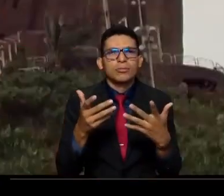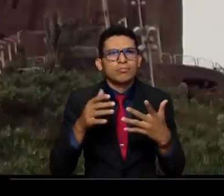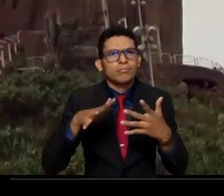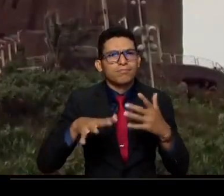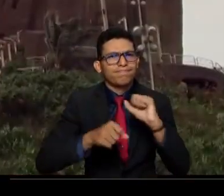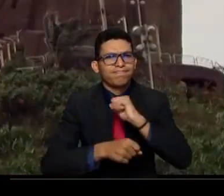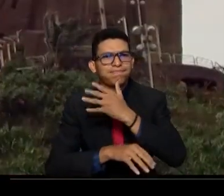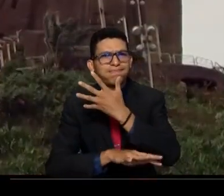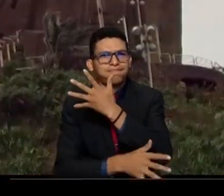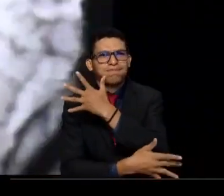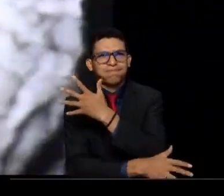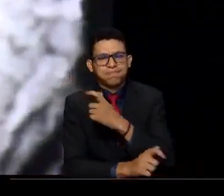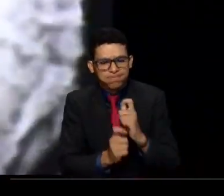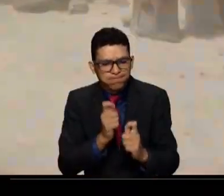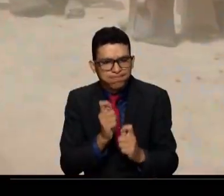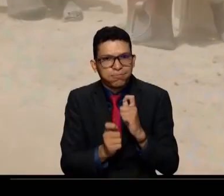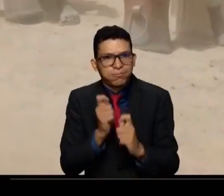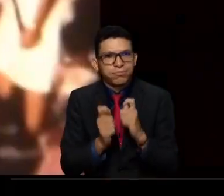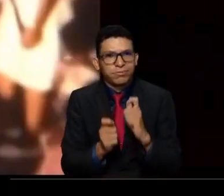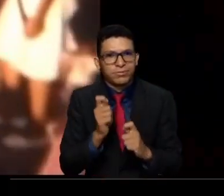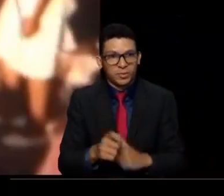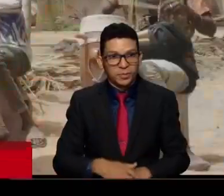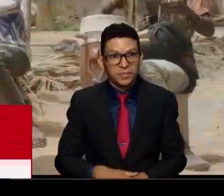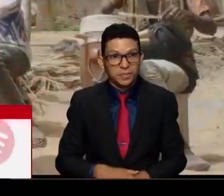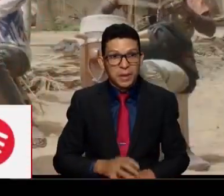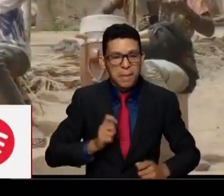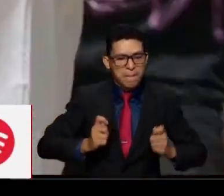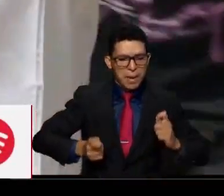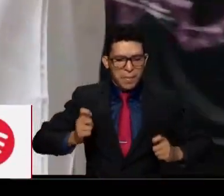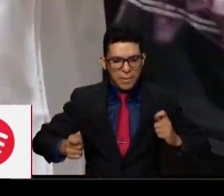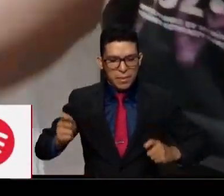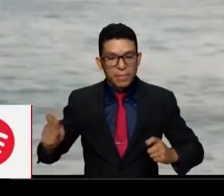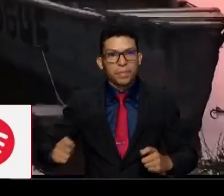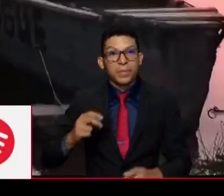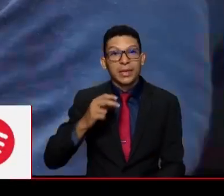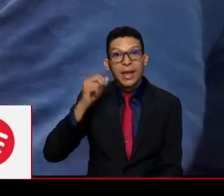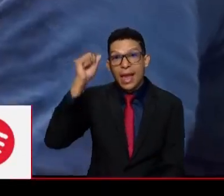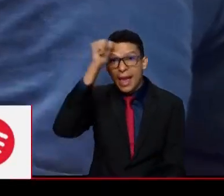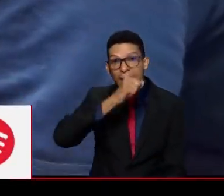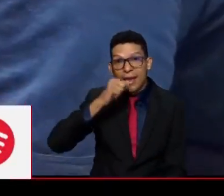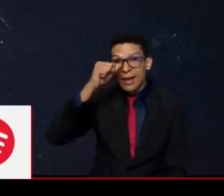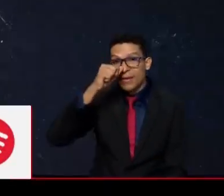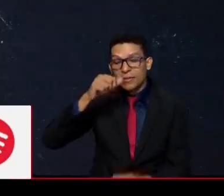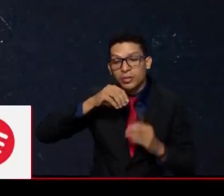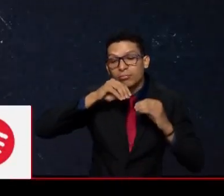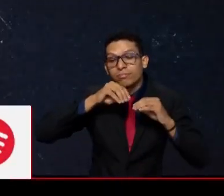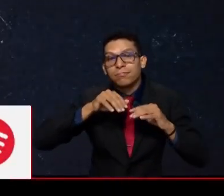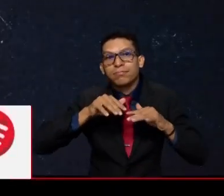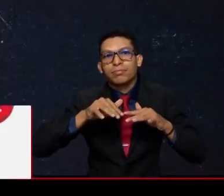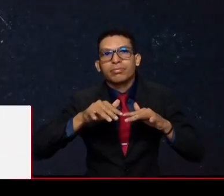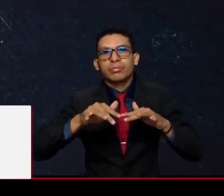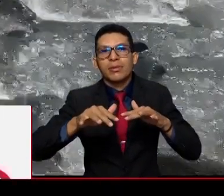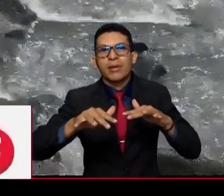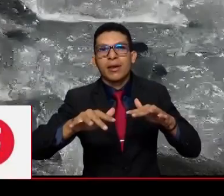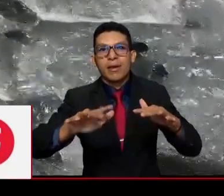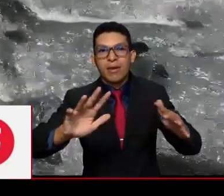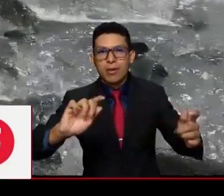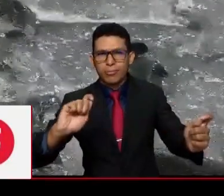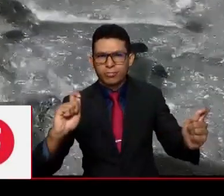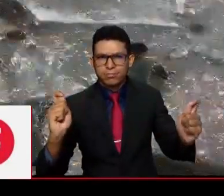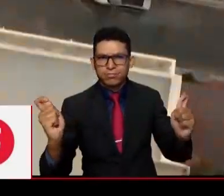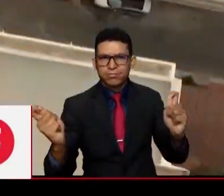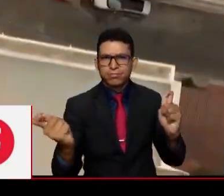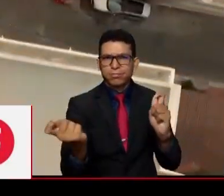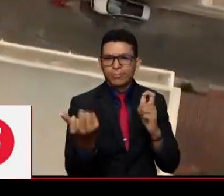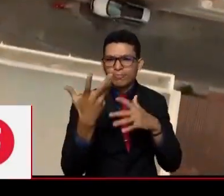de la marimba de Chonta del Pacífico. La marimba recorre tierras africanas y llega hasta nuestro territorio para transformarse e impregnarse de